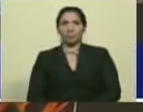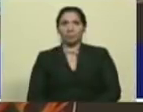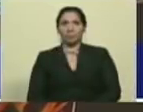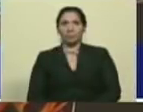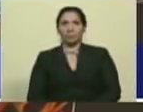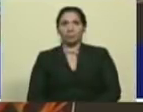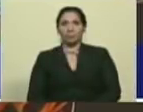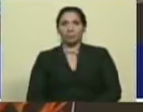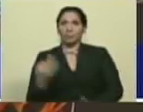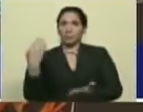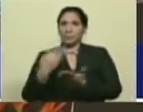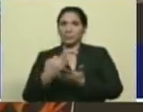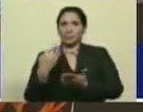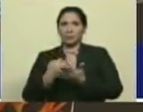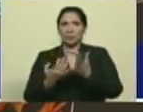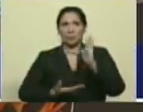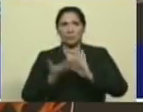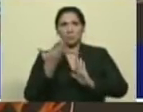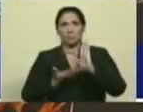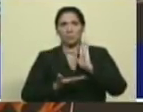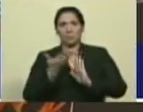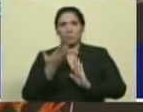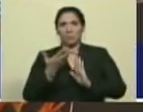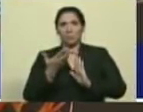siempre es oportuna para